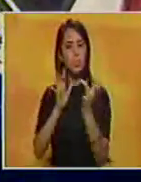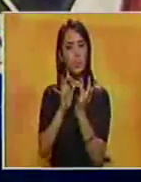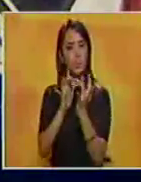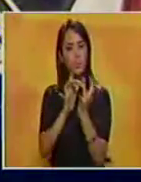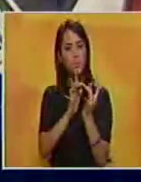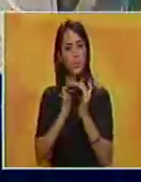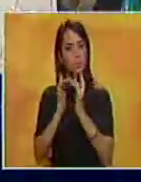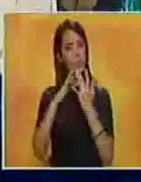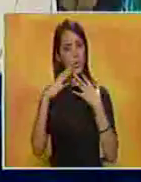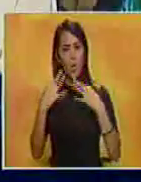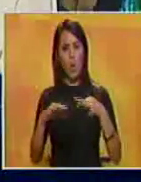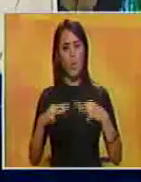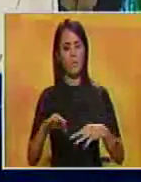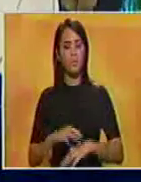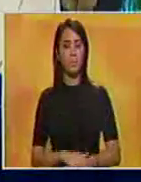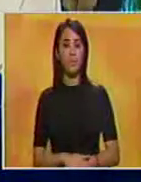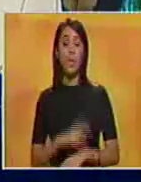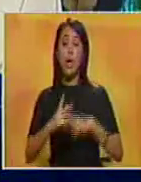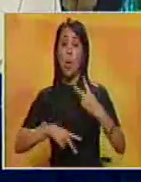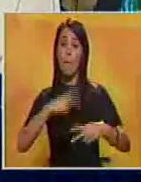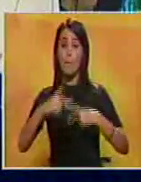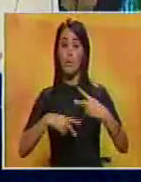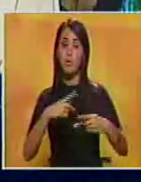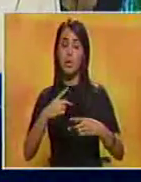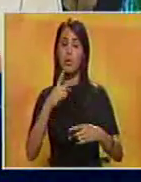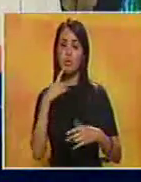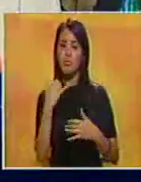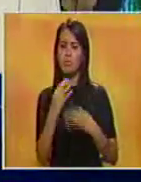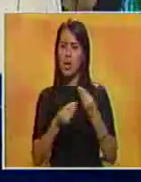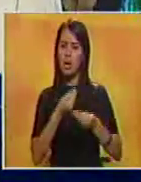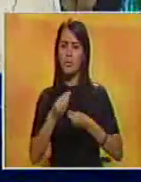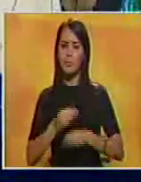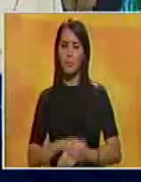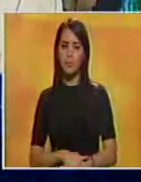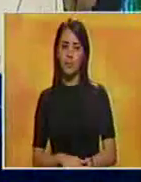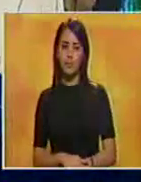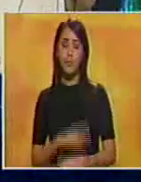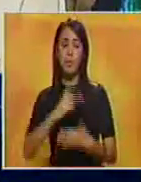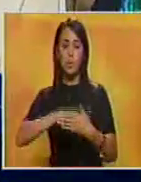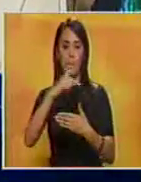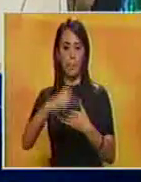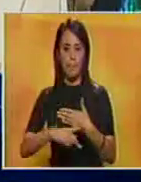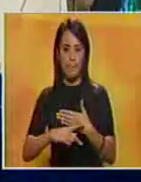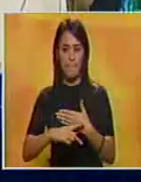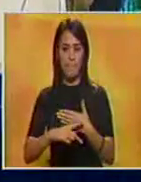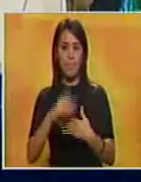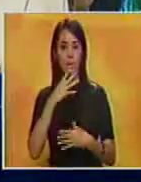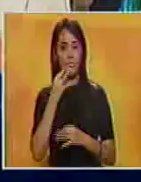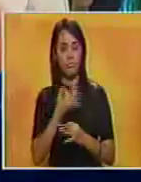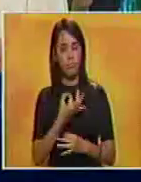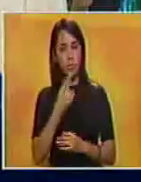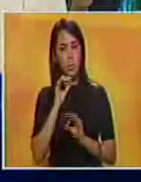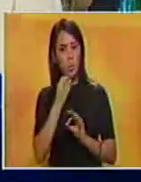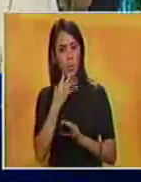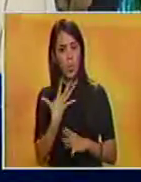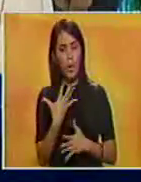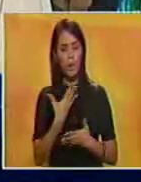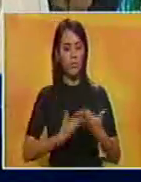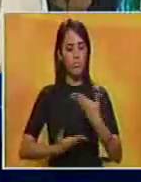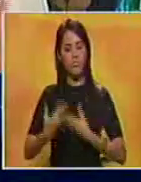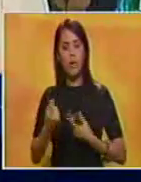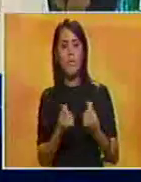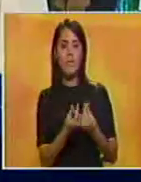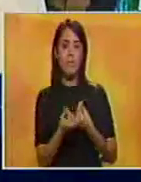forma natural. Un proceso que incluyó pues el realizar un plan de factibilidad, estimaciones